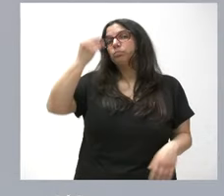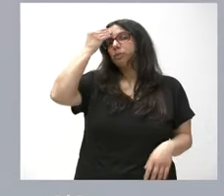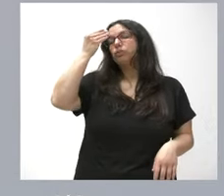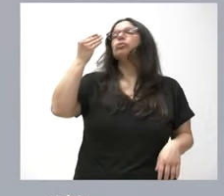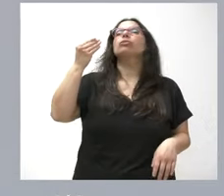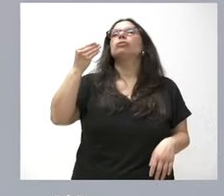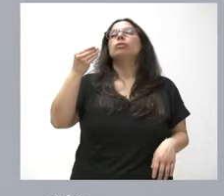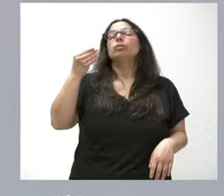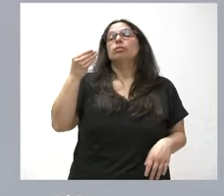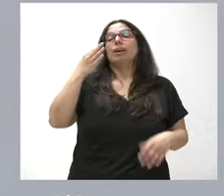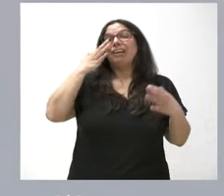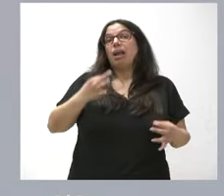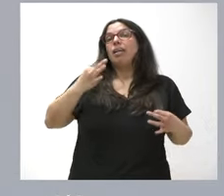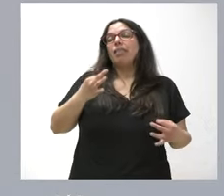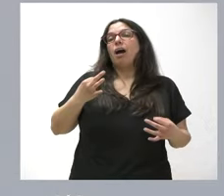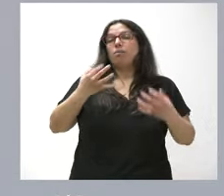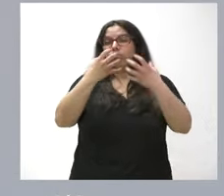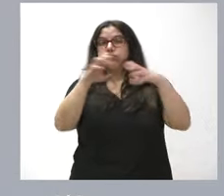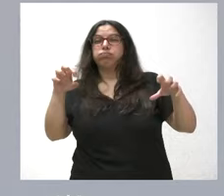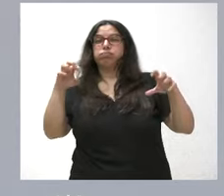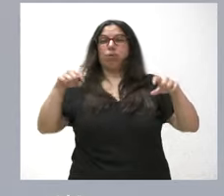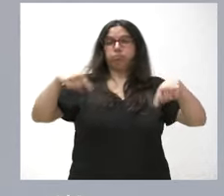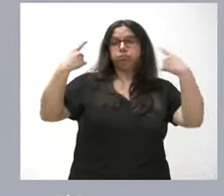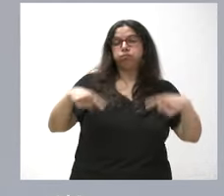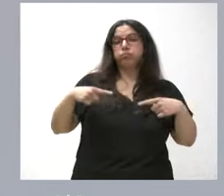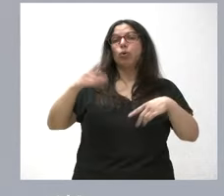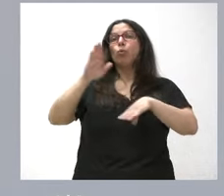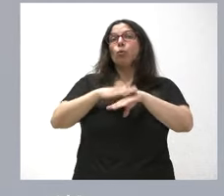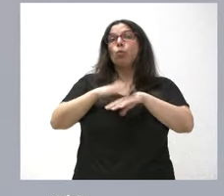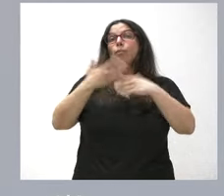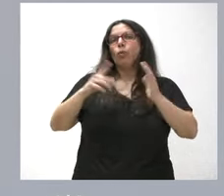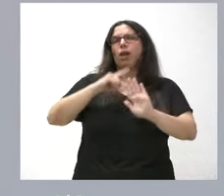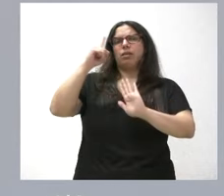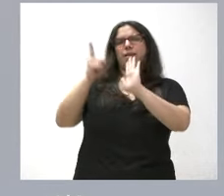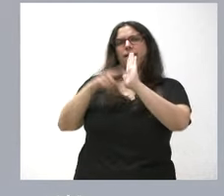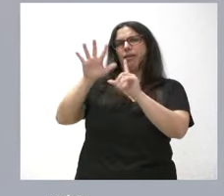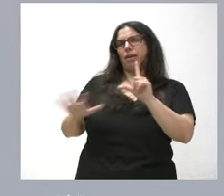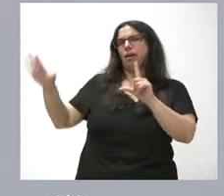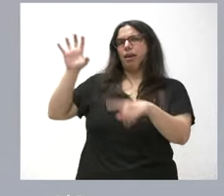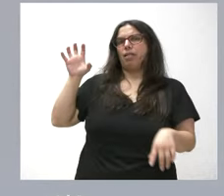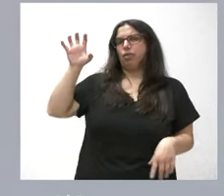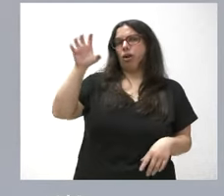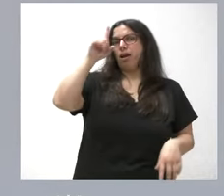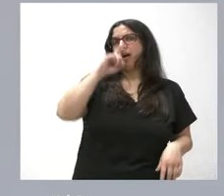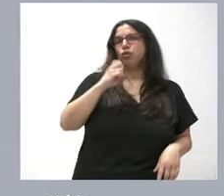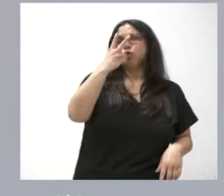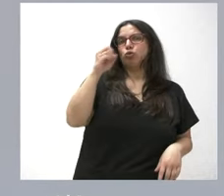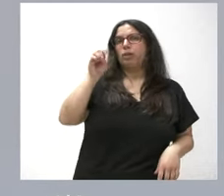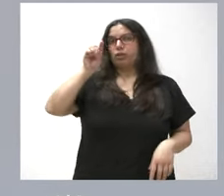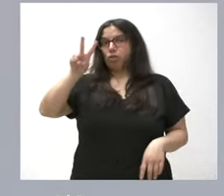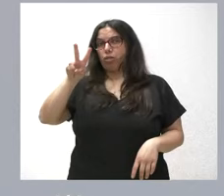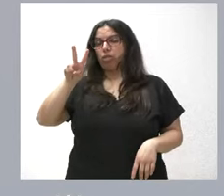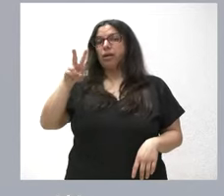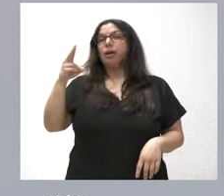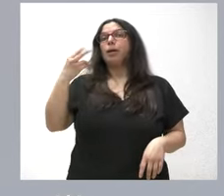a nuestro juicio, división fue una norma nacional que fue inspirado la del 2012 en la redacción que hizo Bildu